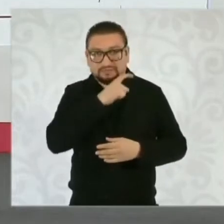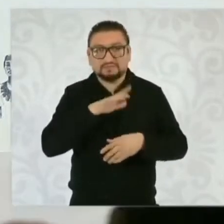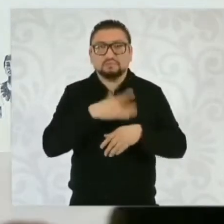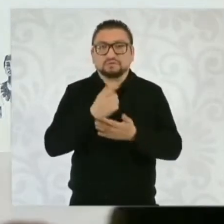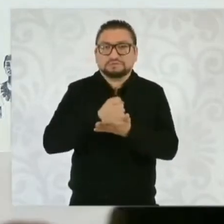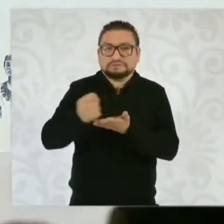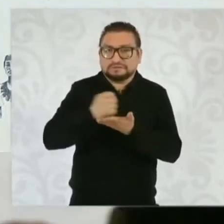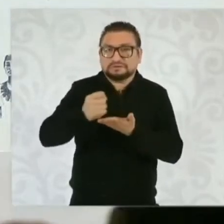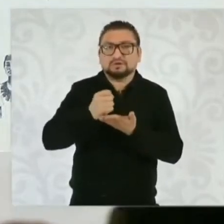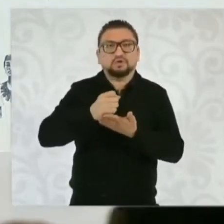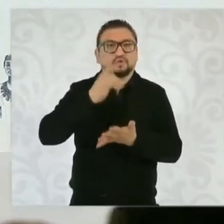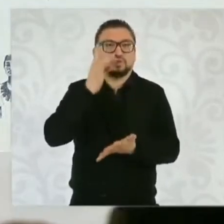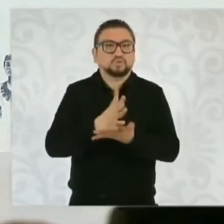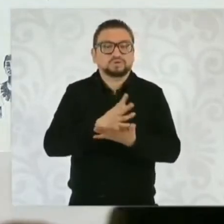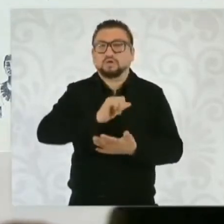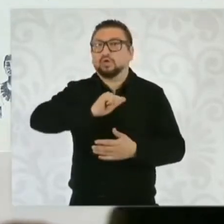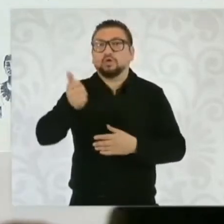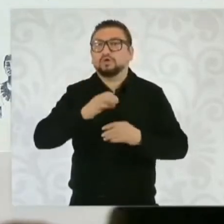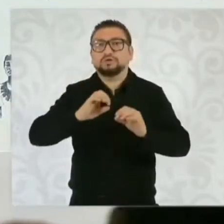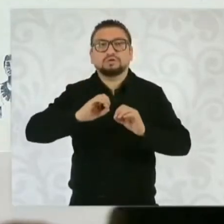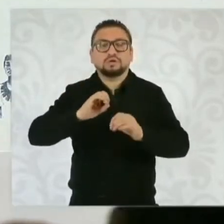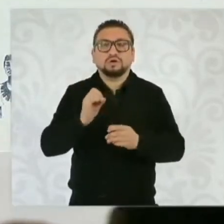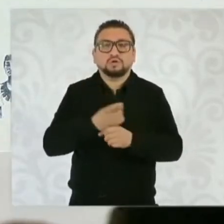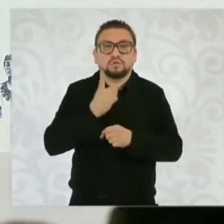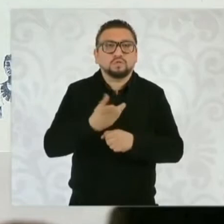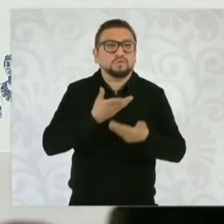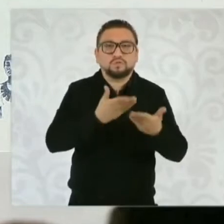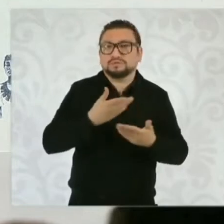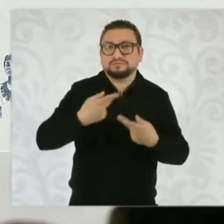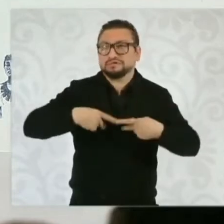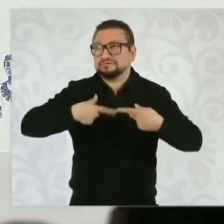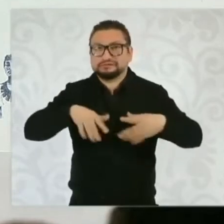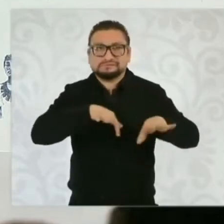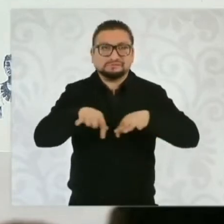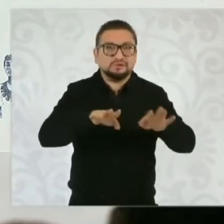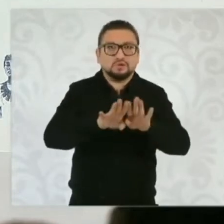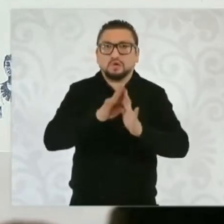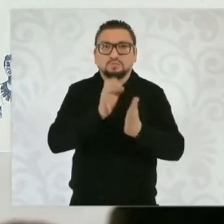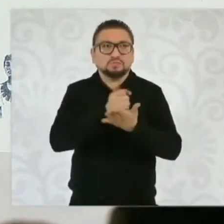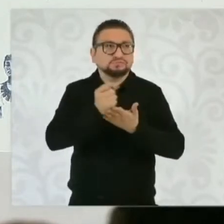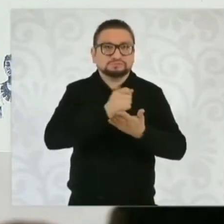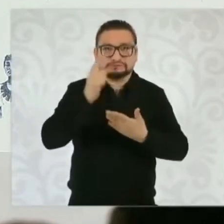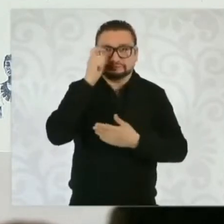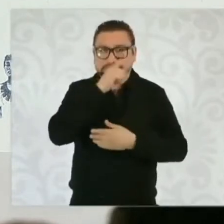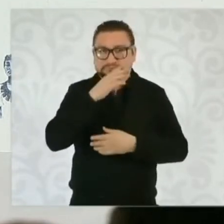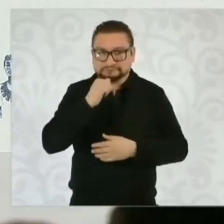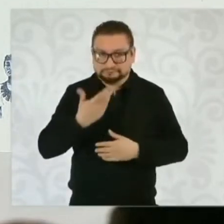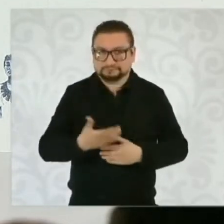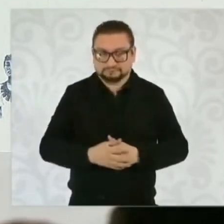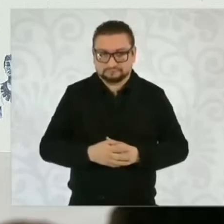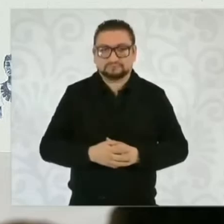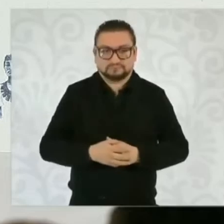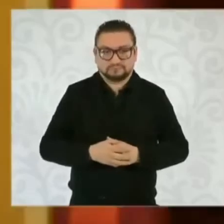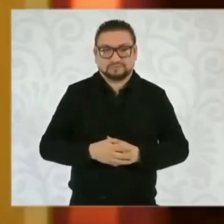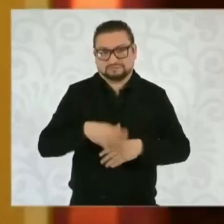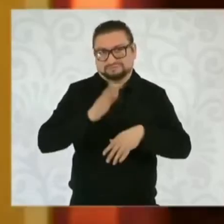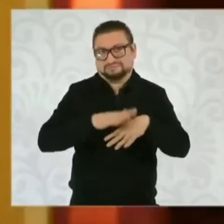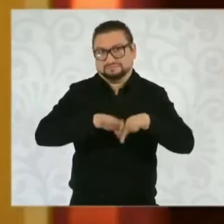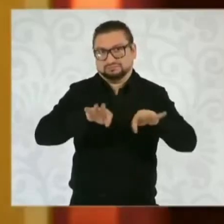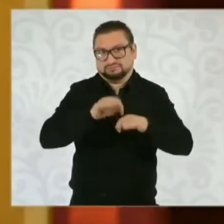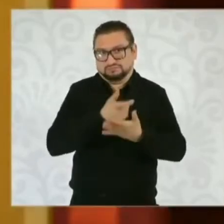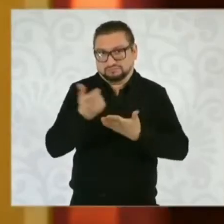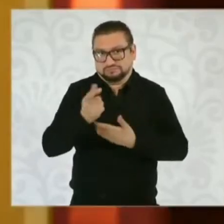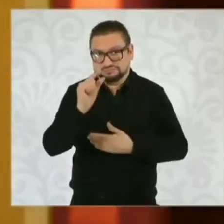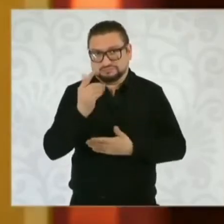daban créditos, ya no había otras opciones y el trabajador no encontraba cómo colocar su crédito en el mercado inmobiliario, sobre todo el de más